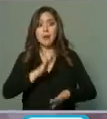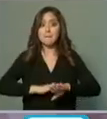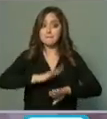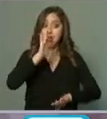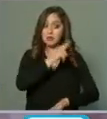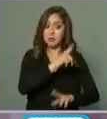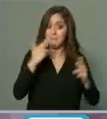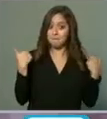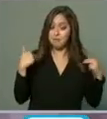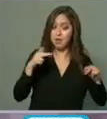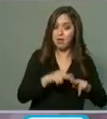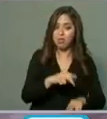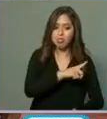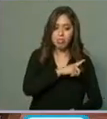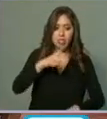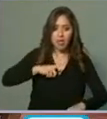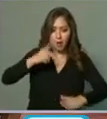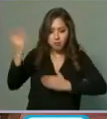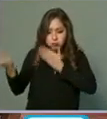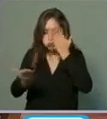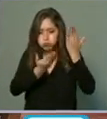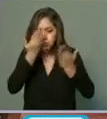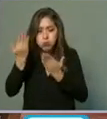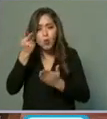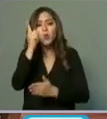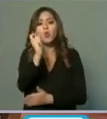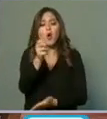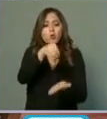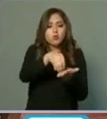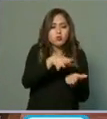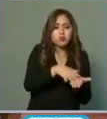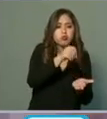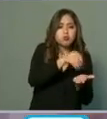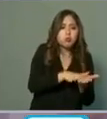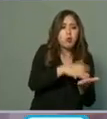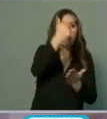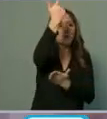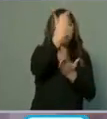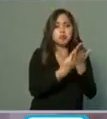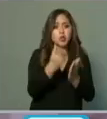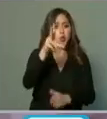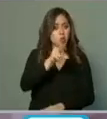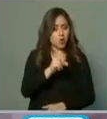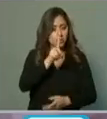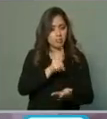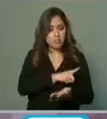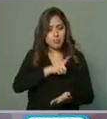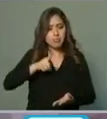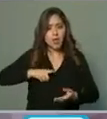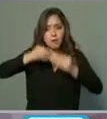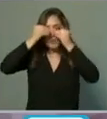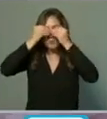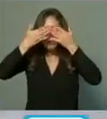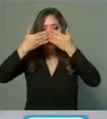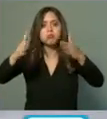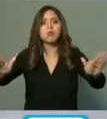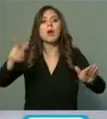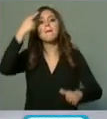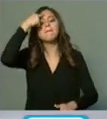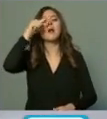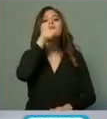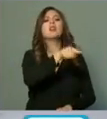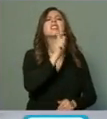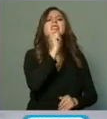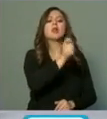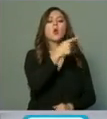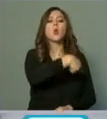de sus clases no solamente que tengan contenidos, que den conocimientos, sino que además que den lecciones para la vida. Claro. Eso, y